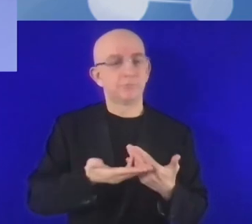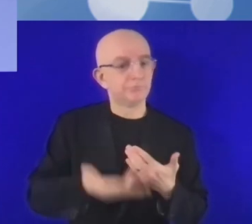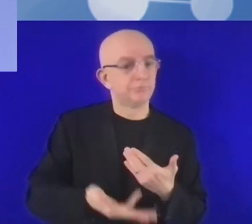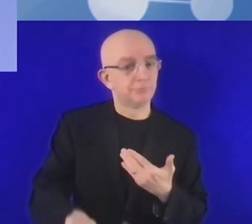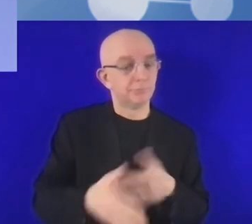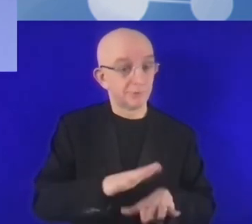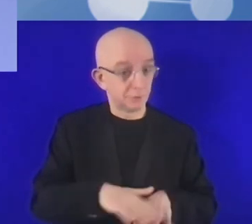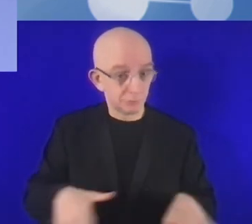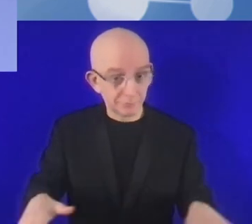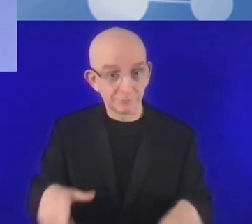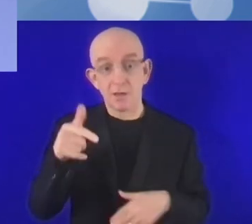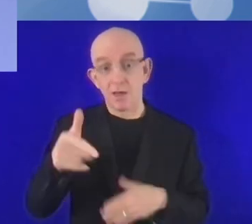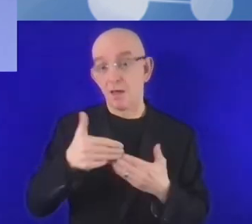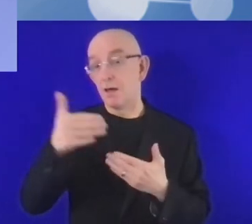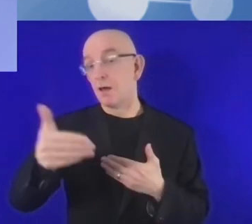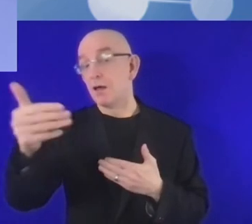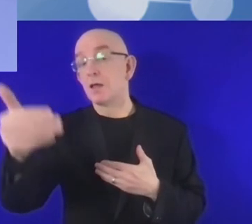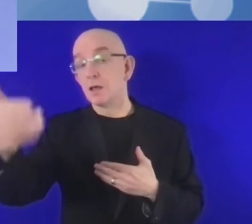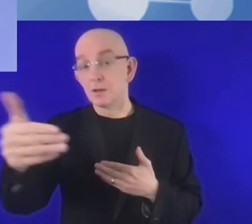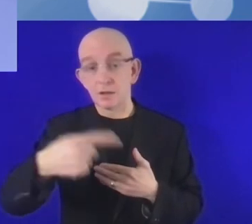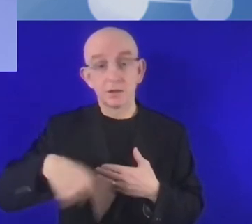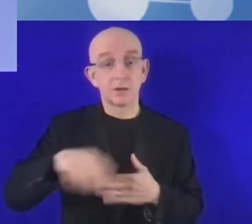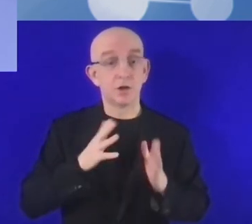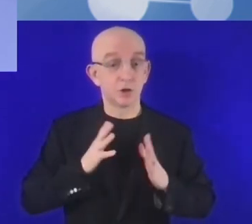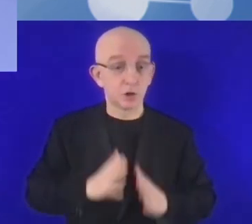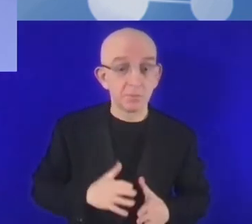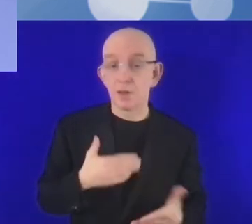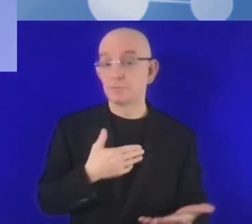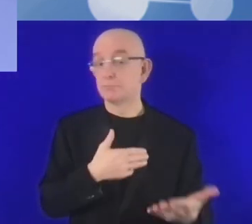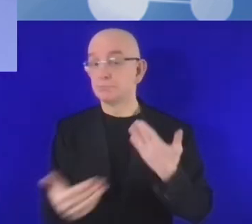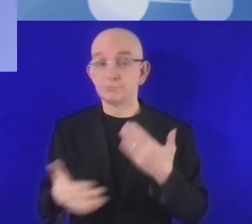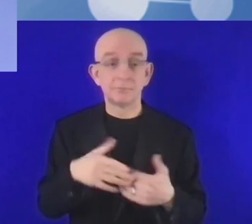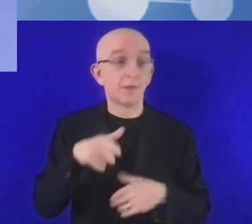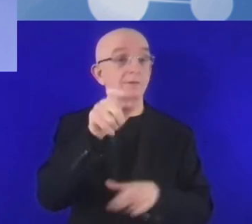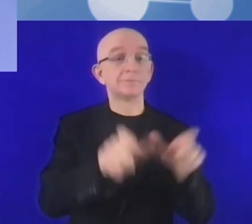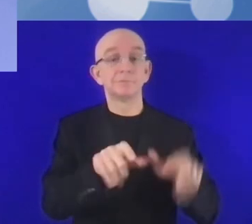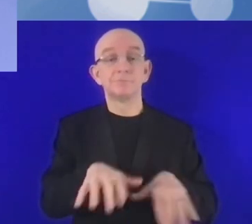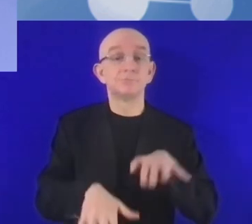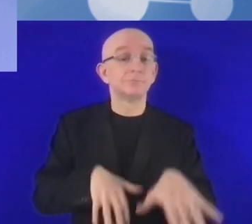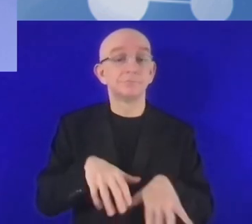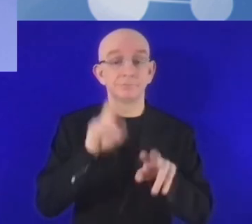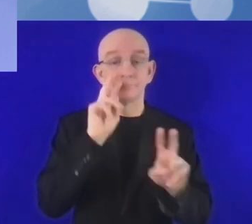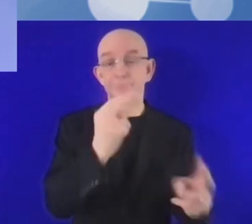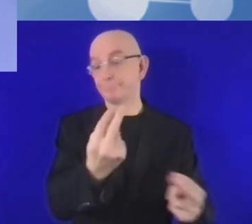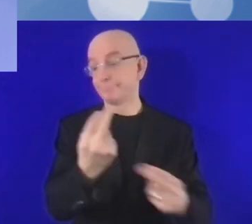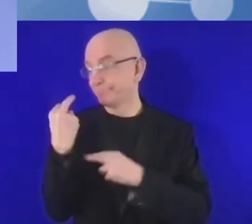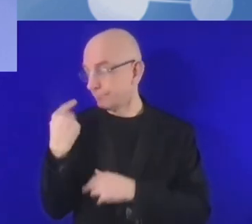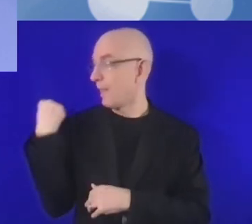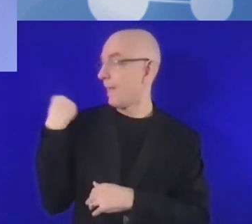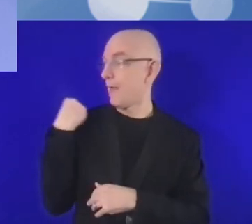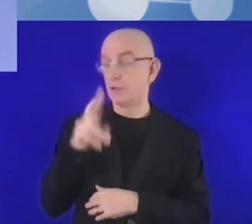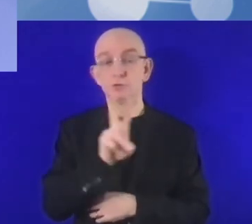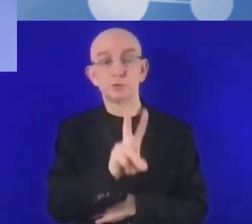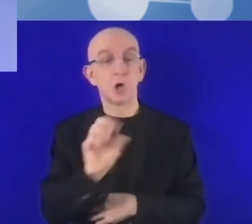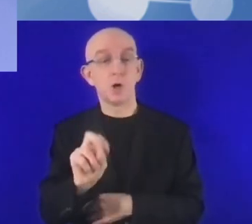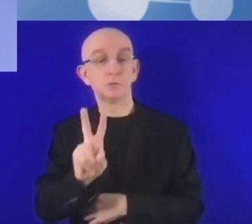fomentar la sensibilidad y la creatividad de nuestros hijos. Y pienso que en el futuro, cuando volvamos la cabeza para